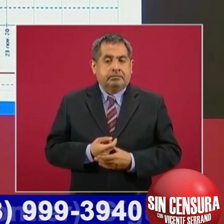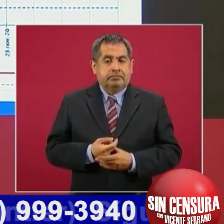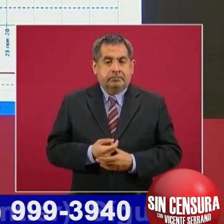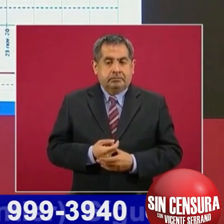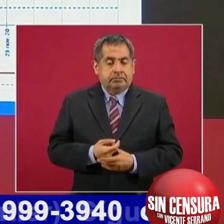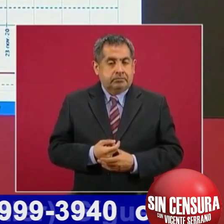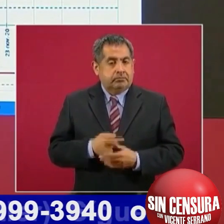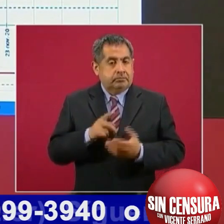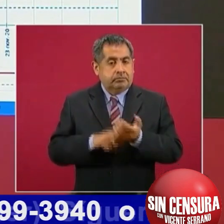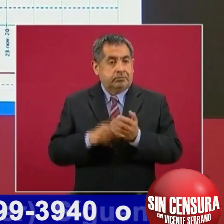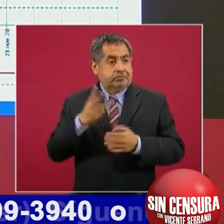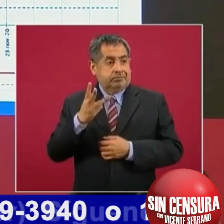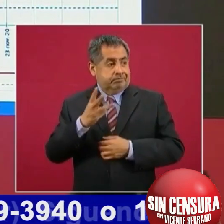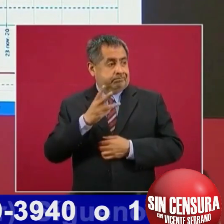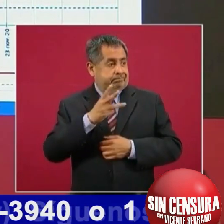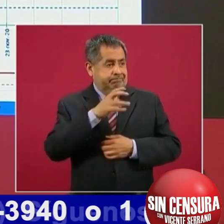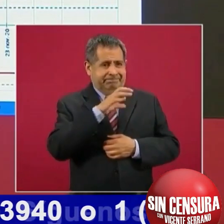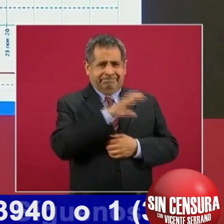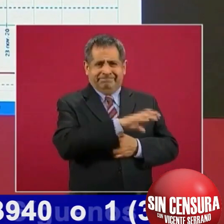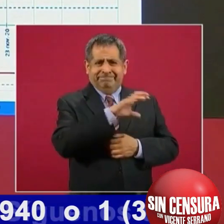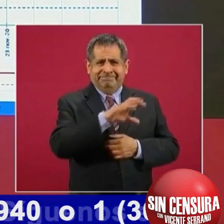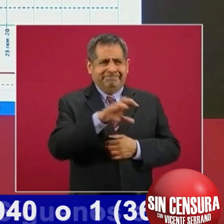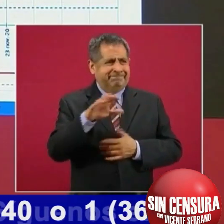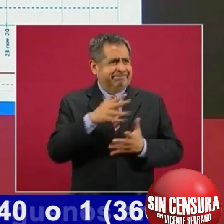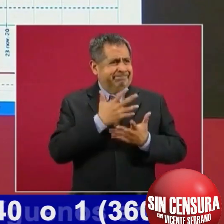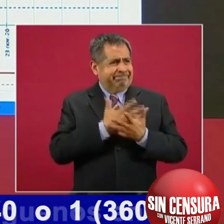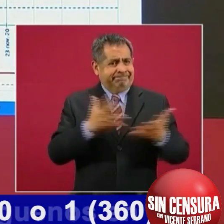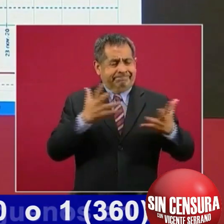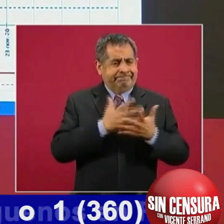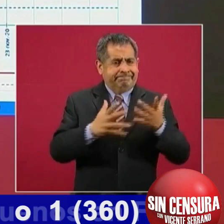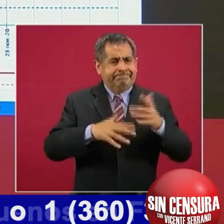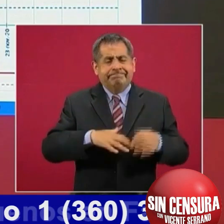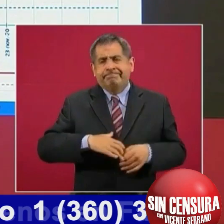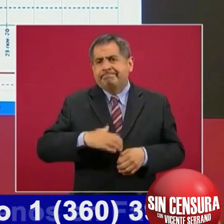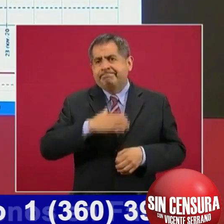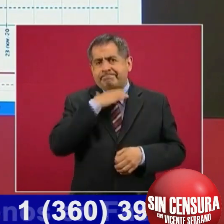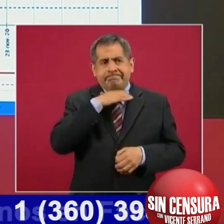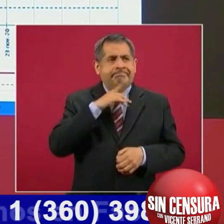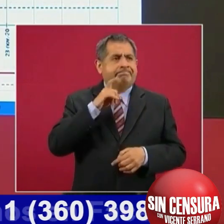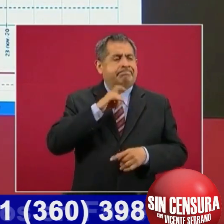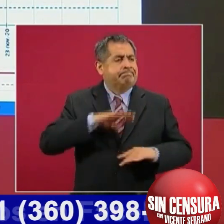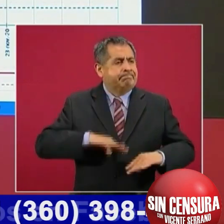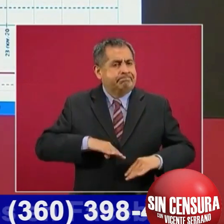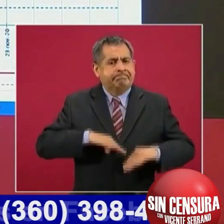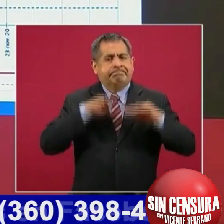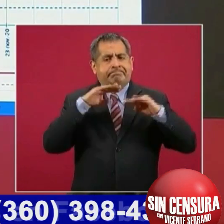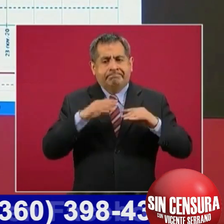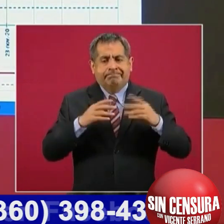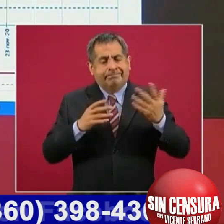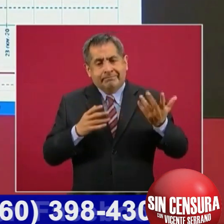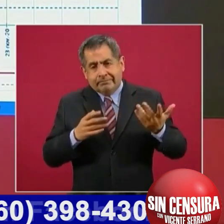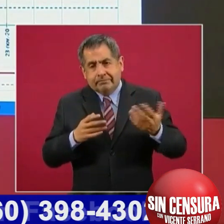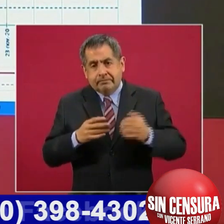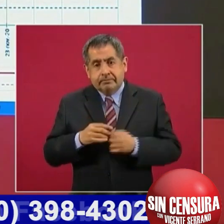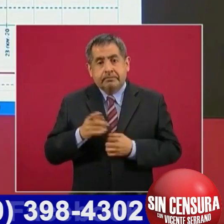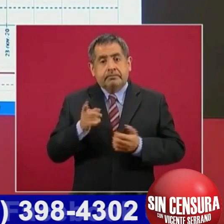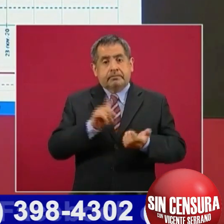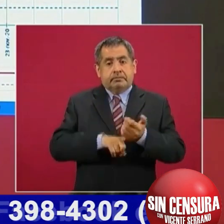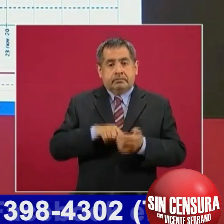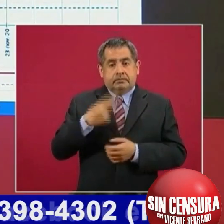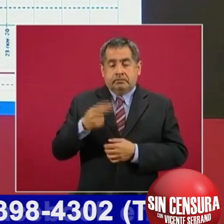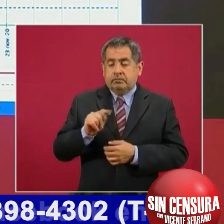3 colonias grandes llenas de agua, y que es el